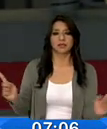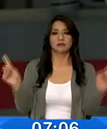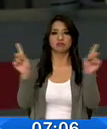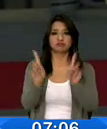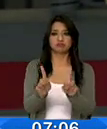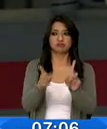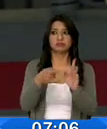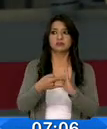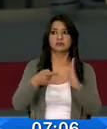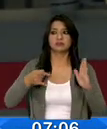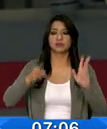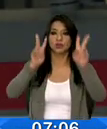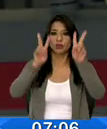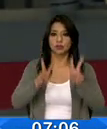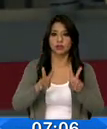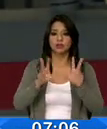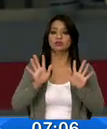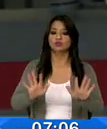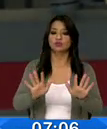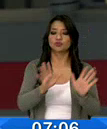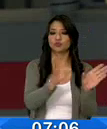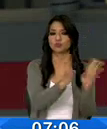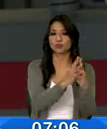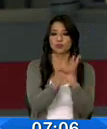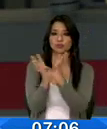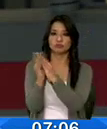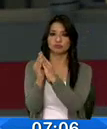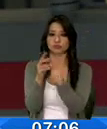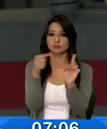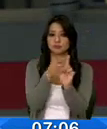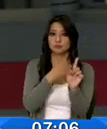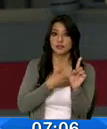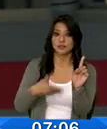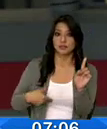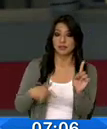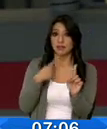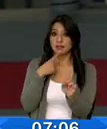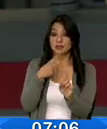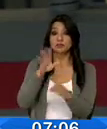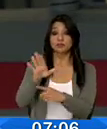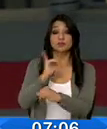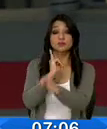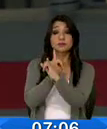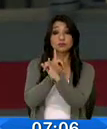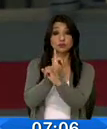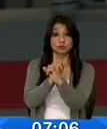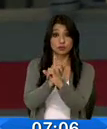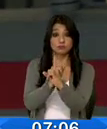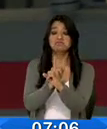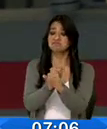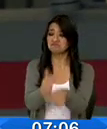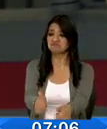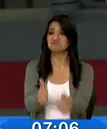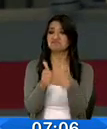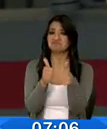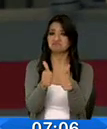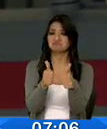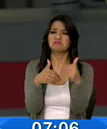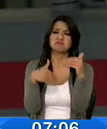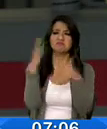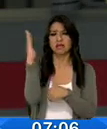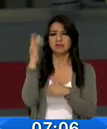las tecnologías legislativas de ambas naciones. Ahí, Litardo resaltó que la institución que él dirige se convierte en una de las entidades